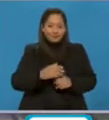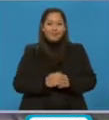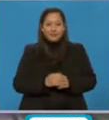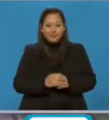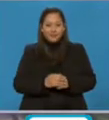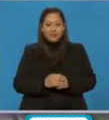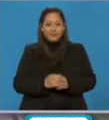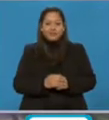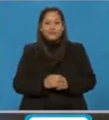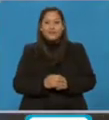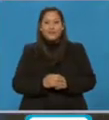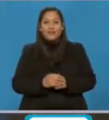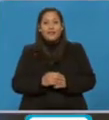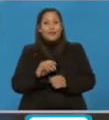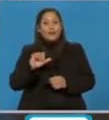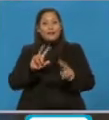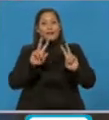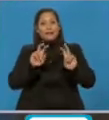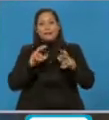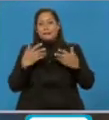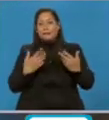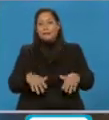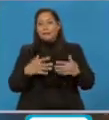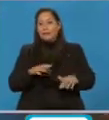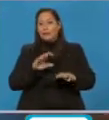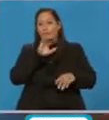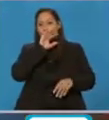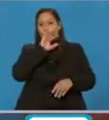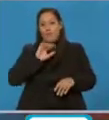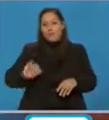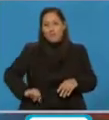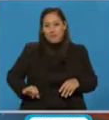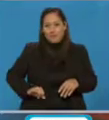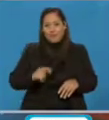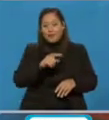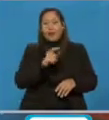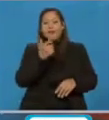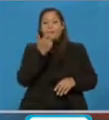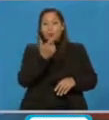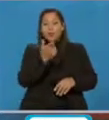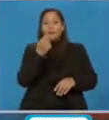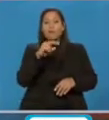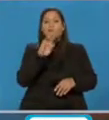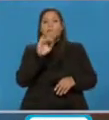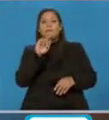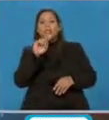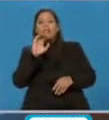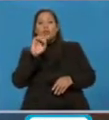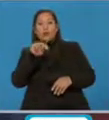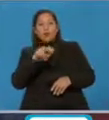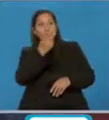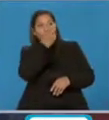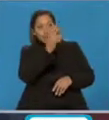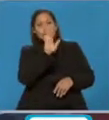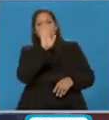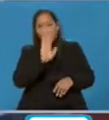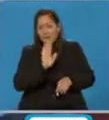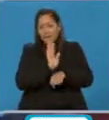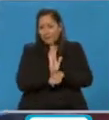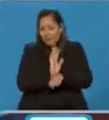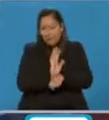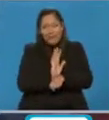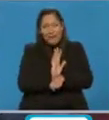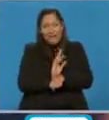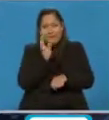escribir porque estoy muy... Está bueno, está con interesantísimo. esta moneda que se llama Bitcoin, ¿no es de película, es real? Es de película, pero sí es real. Suena como de